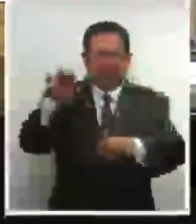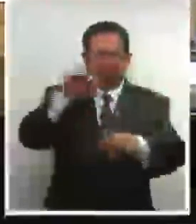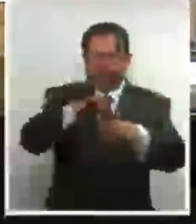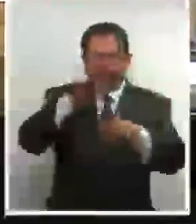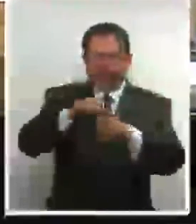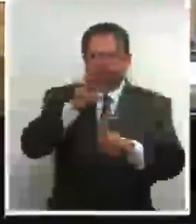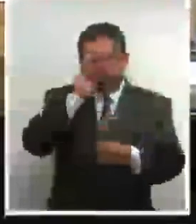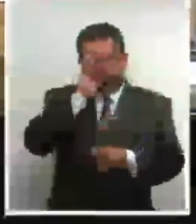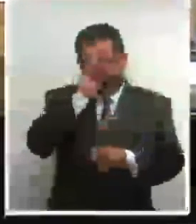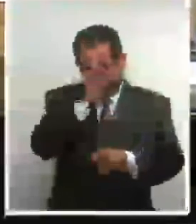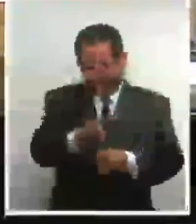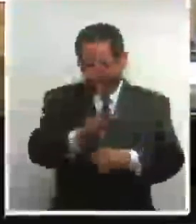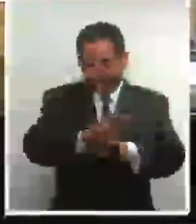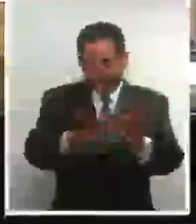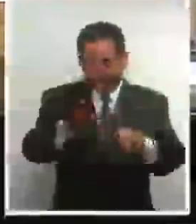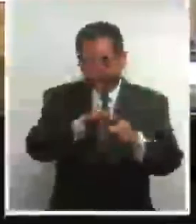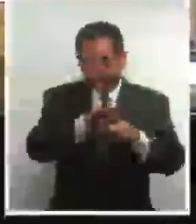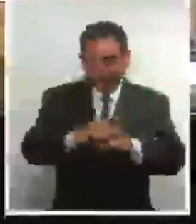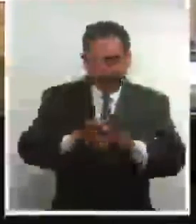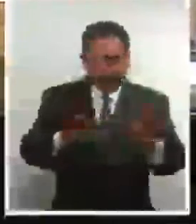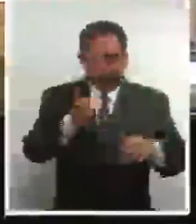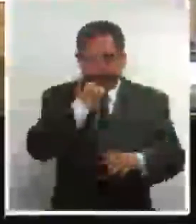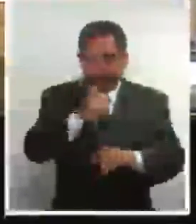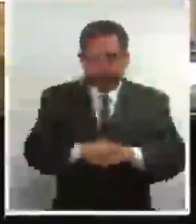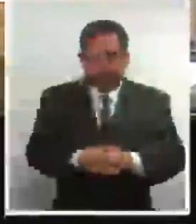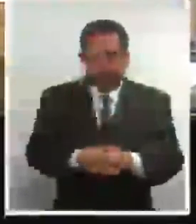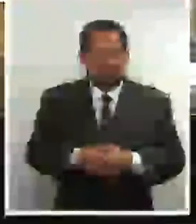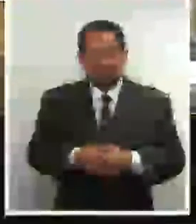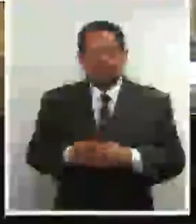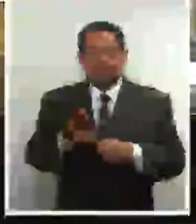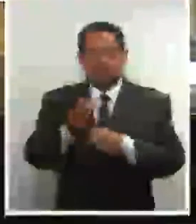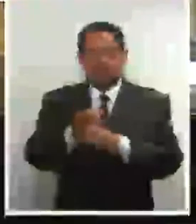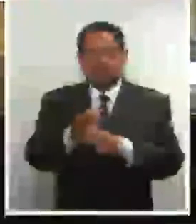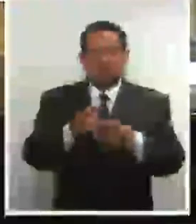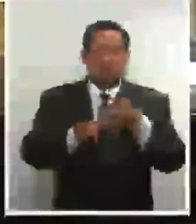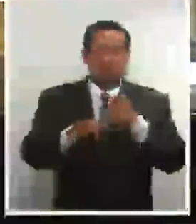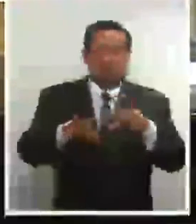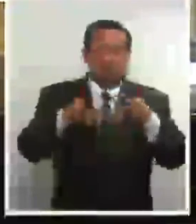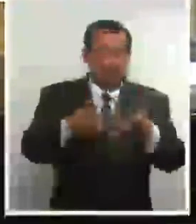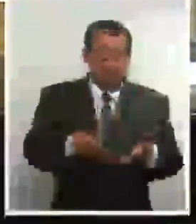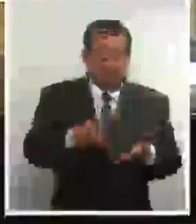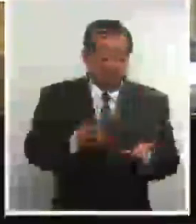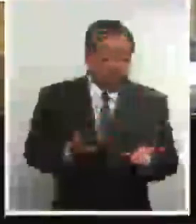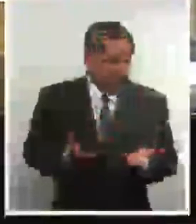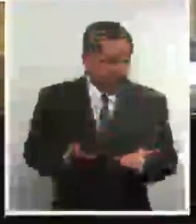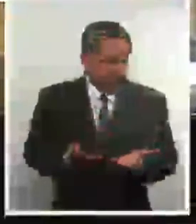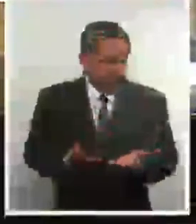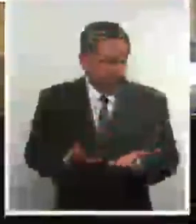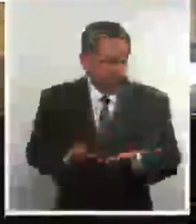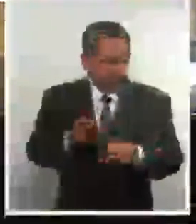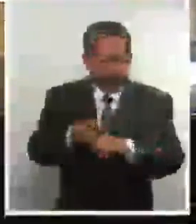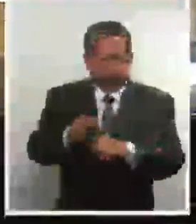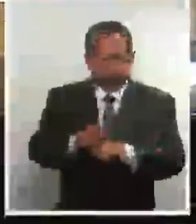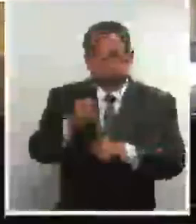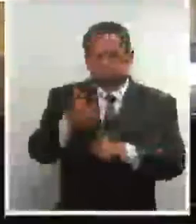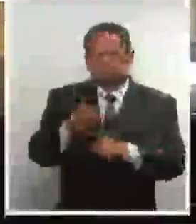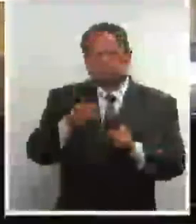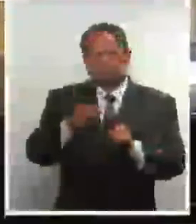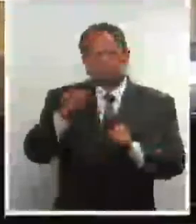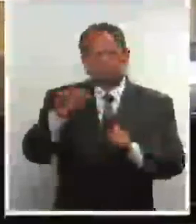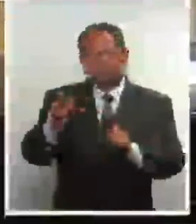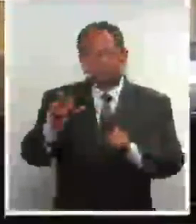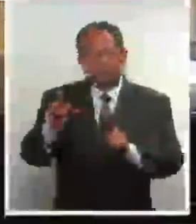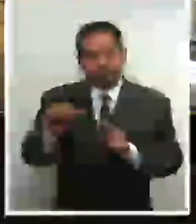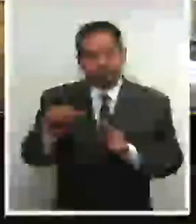votación, perdón. Con esta modificación, regresando al dictamen original del numeral 5 del apartado